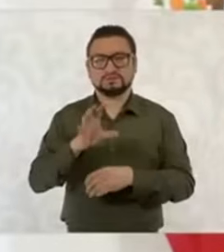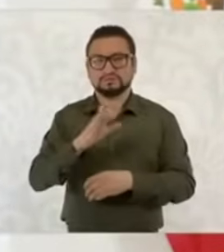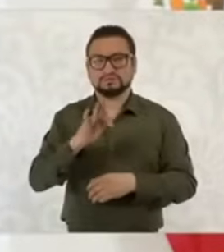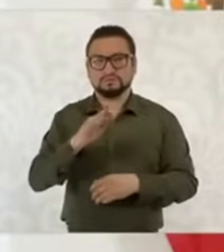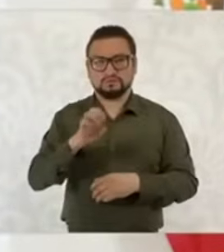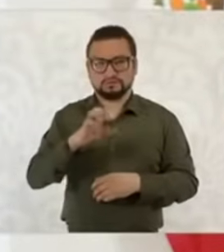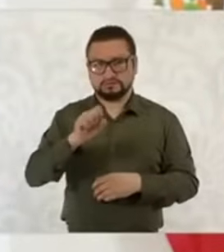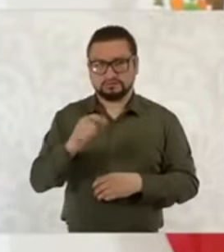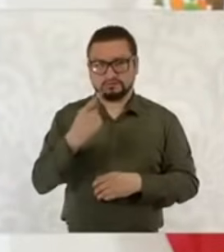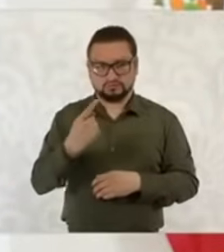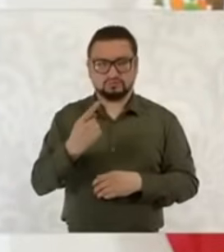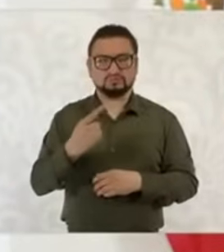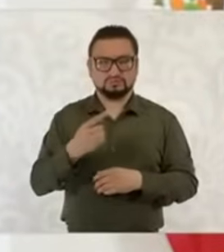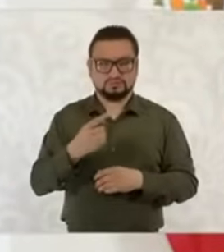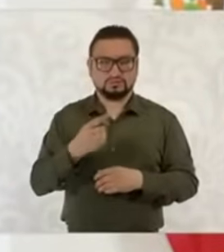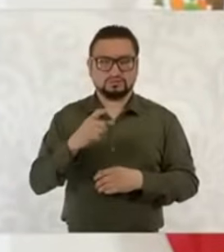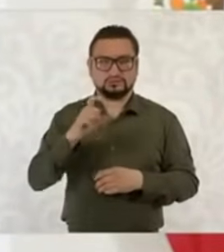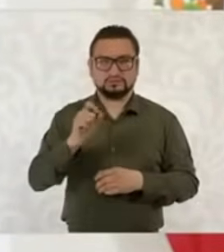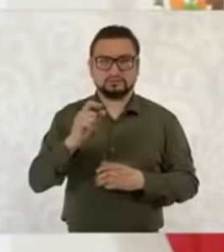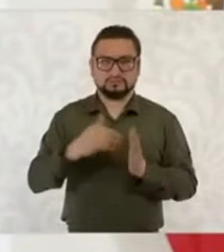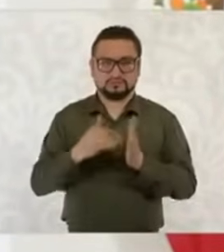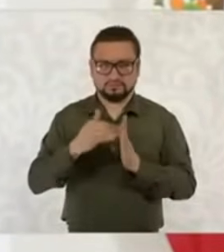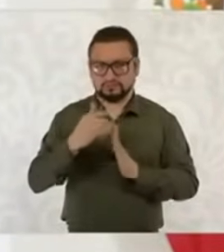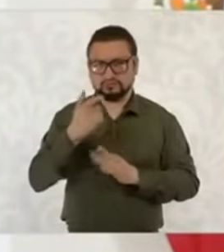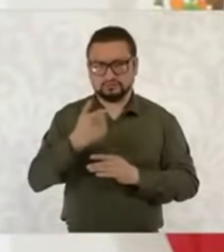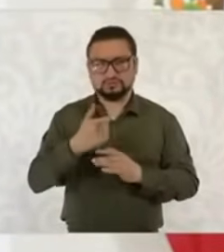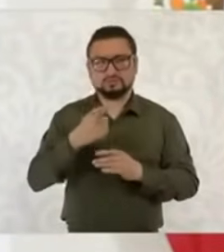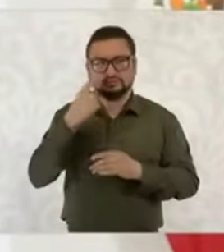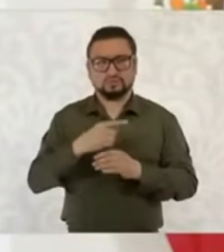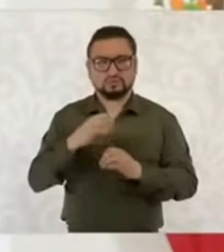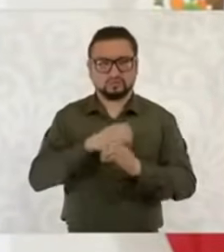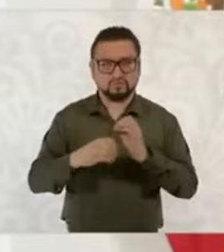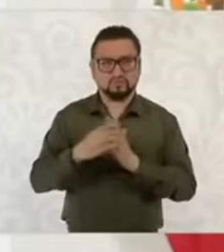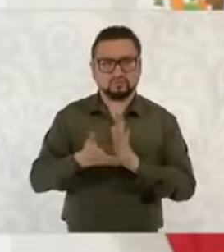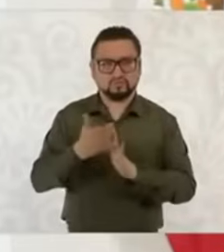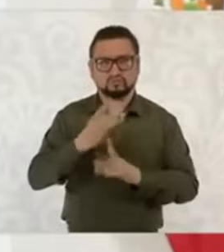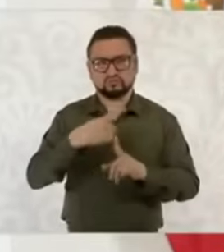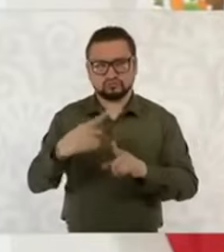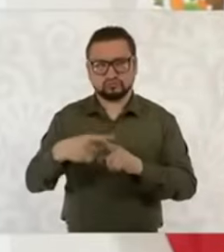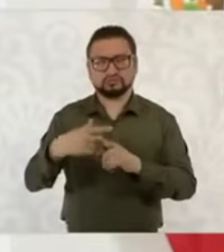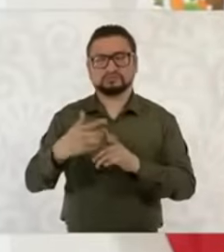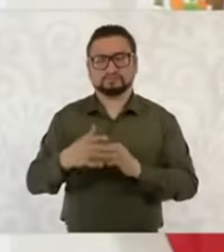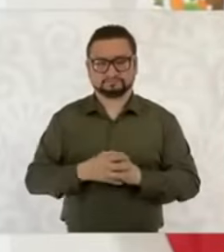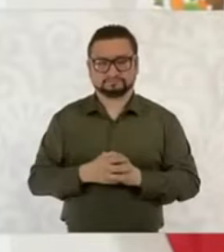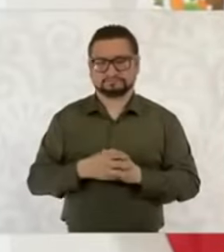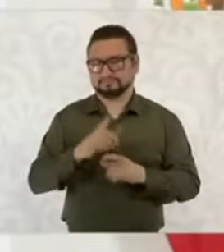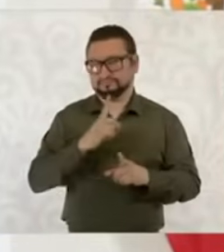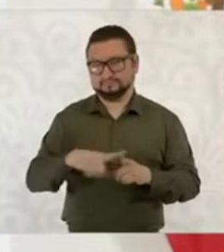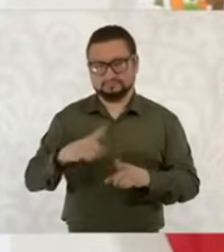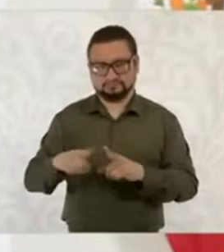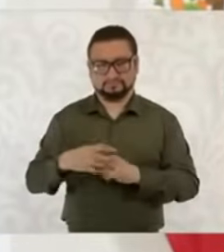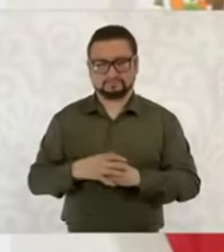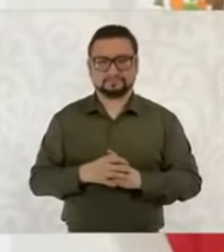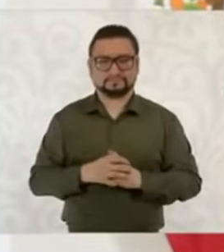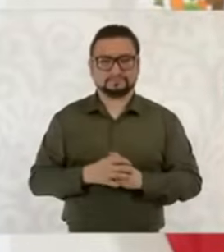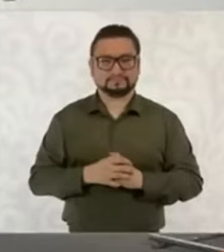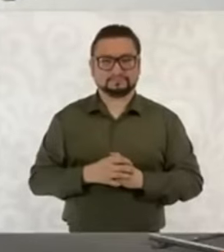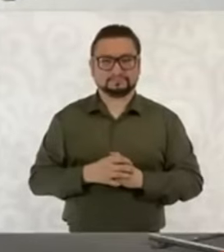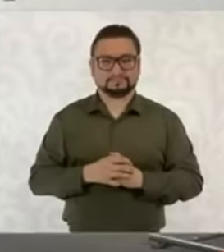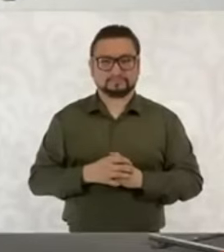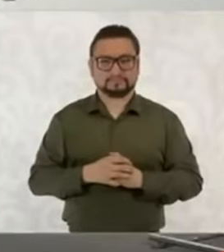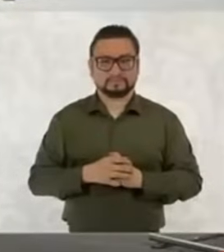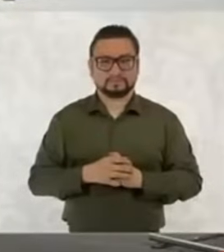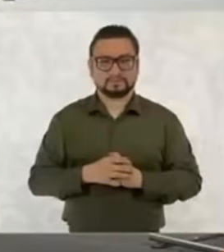61 y 20,000 millones de pesos en obras hidráulicas, por poner algunos de los ejemplos. La siguiente,